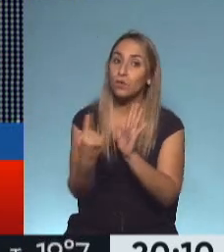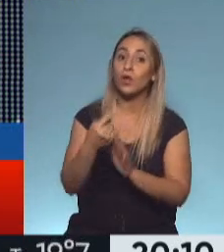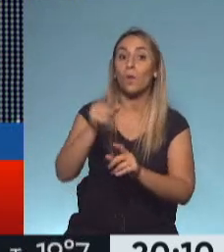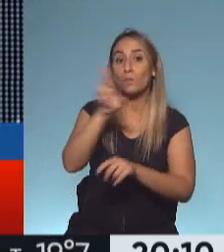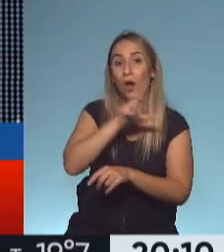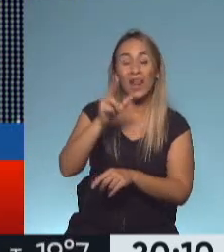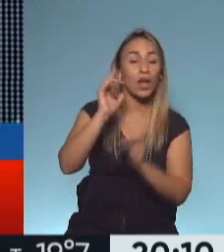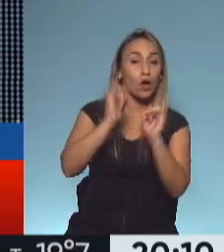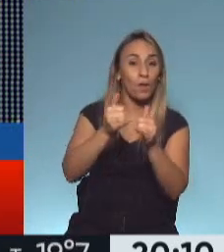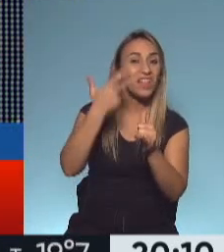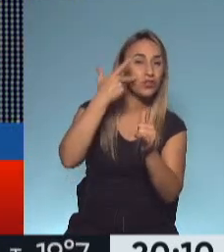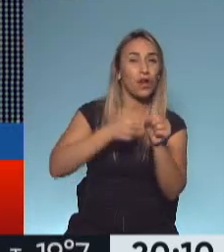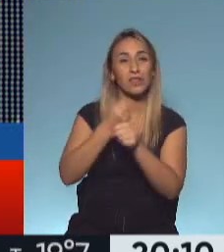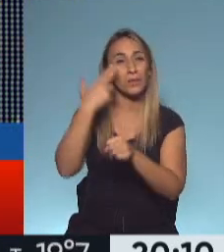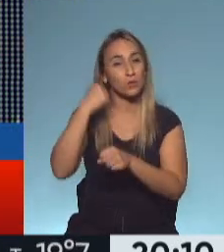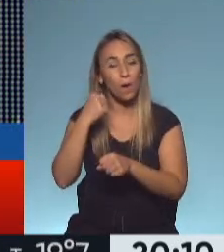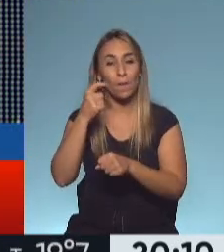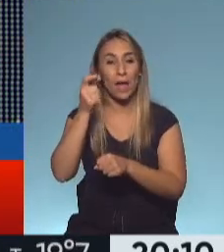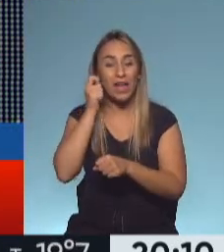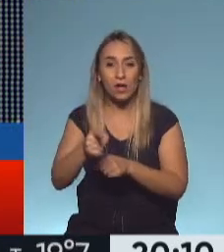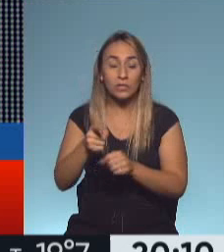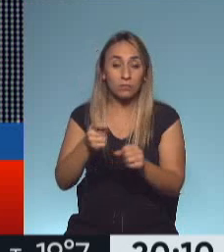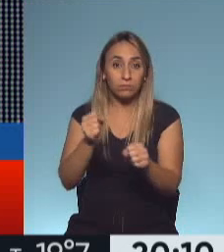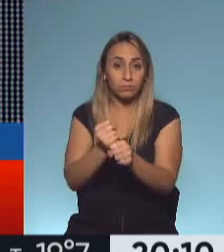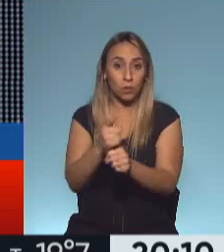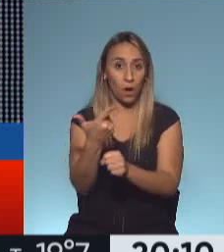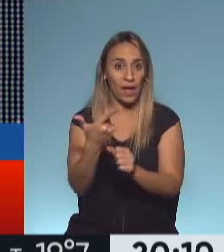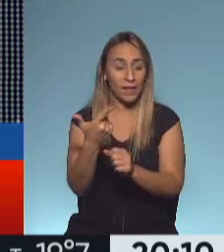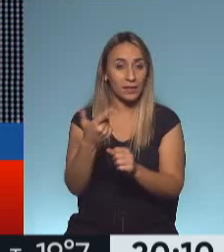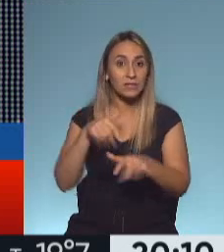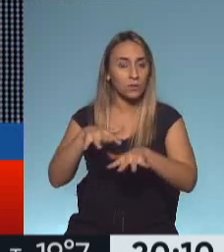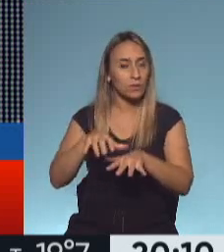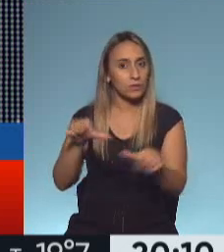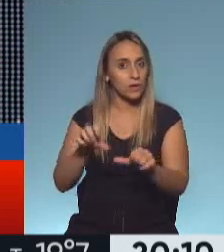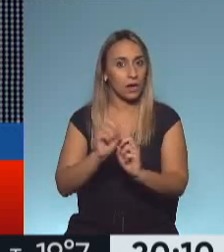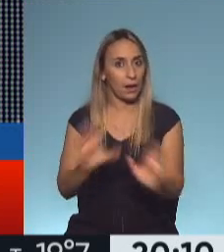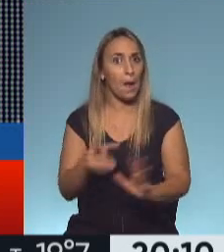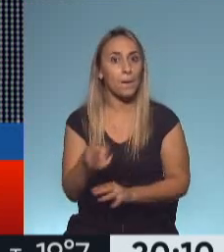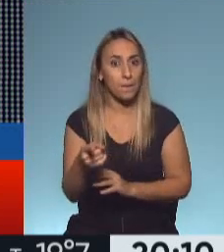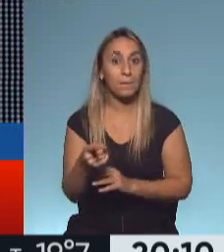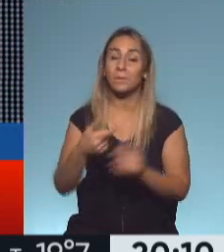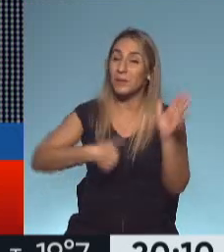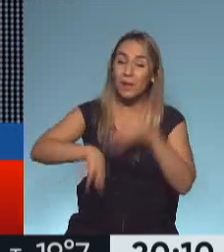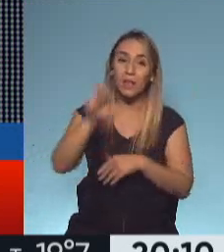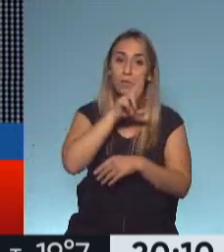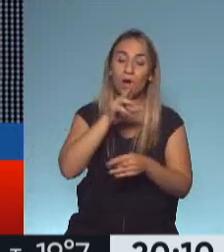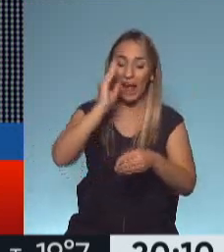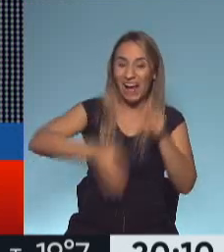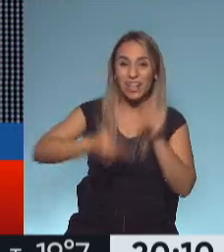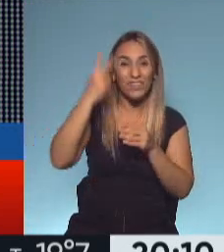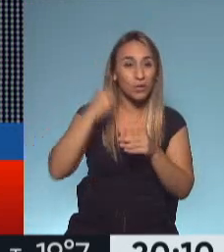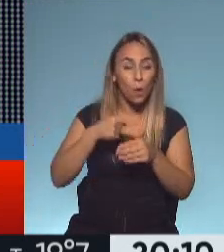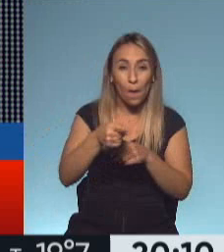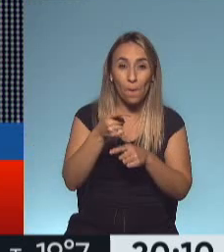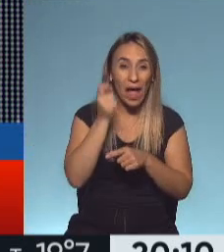18 a 29 años tenemos 26% de desocupación. El nivel más crítico de desocupación he estado en los jóvenes, en particular en las jóvenes hasta 29 años. Con lo cual